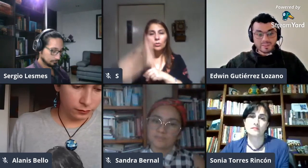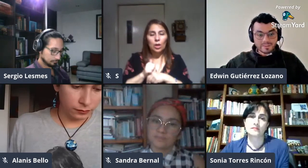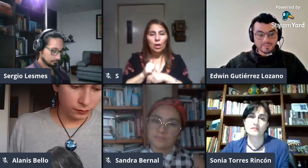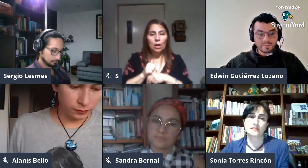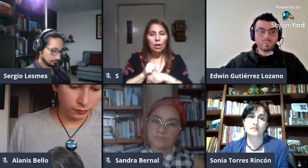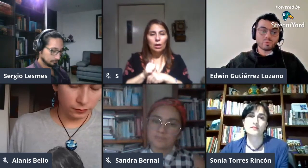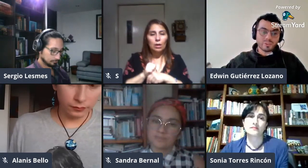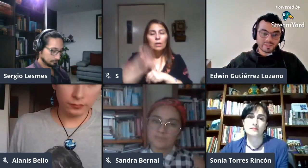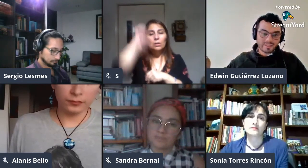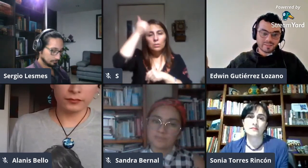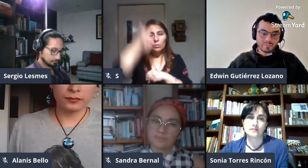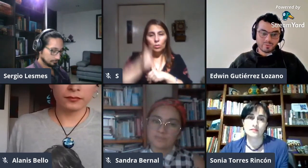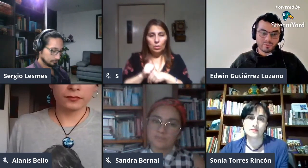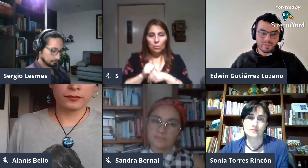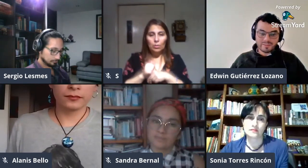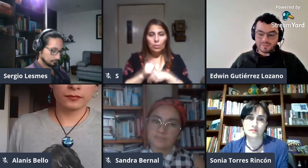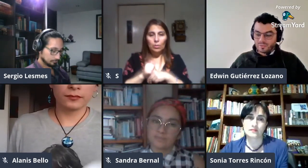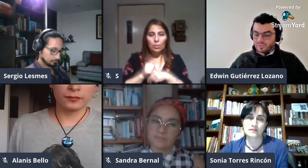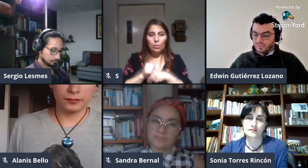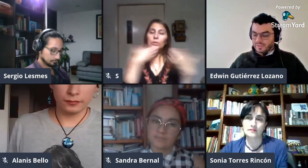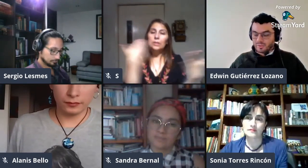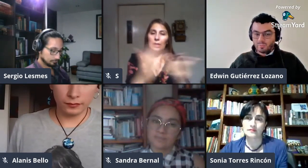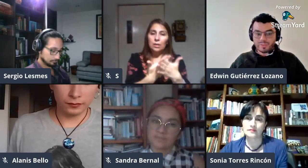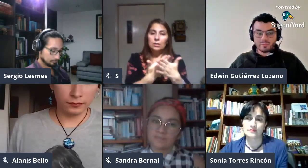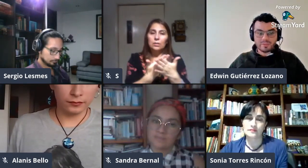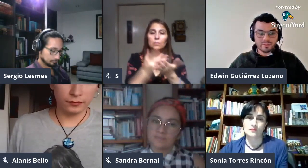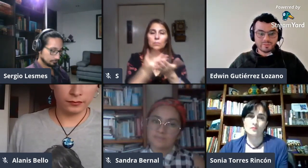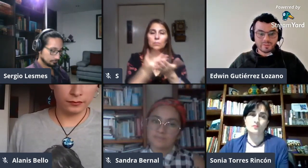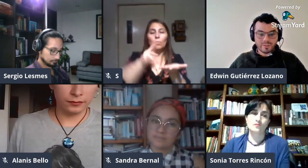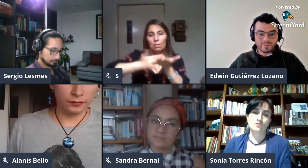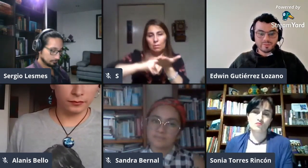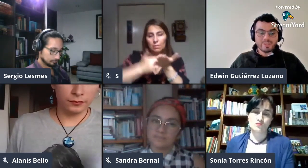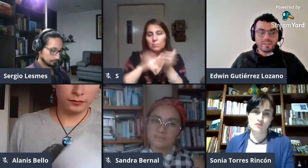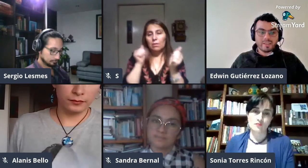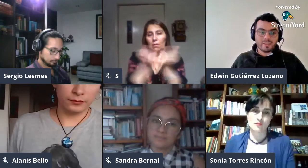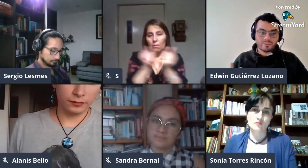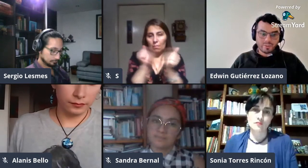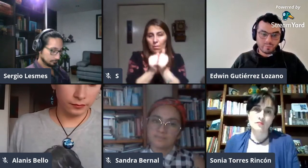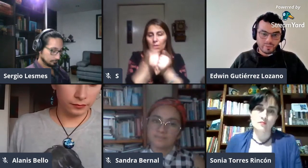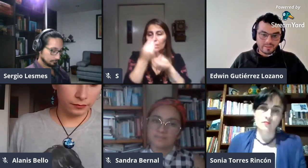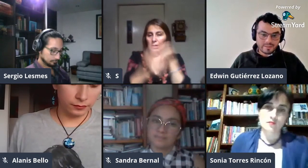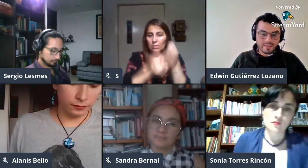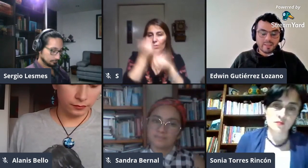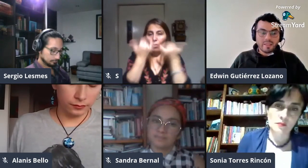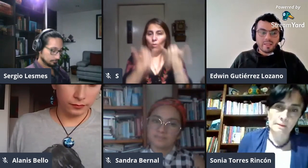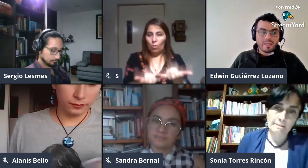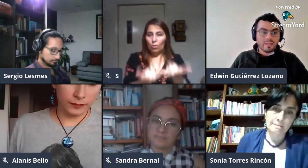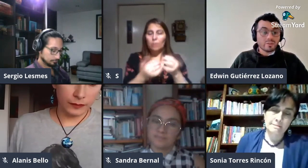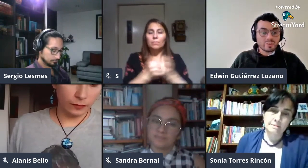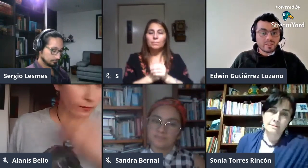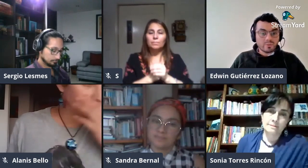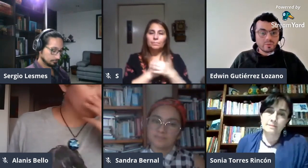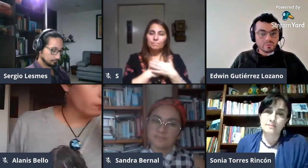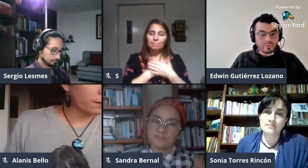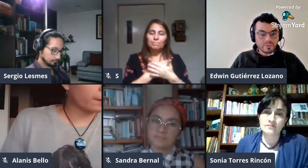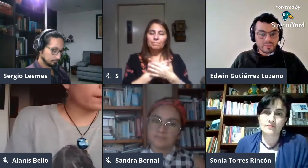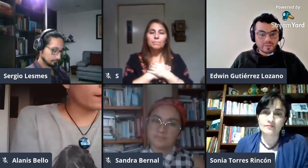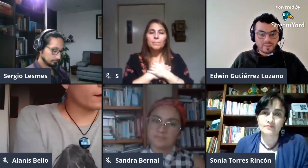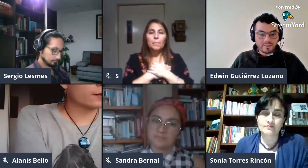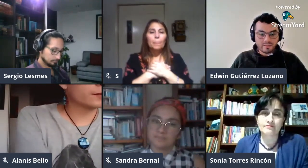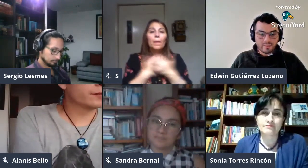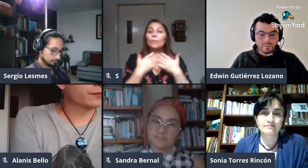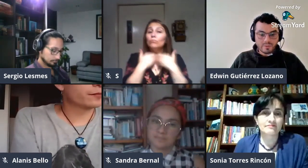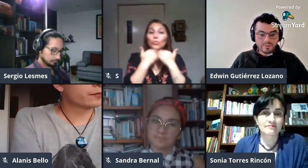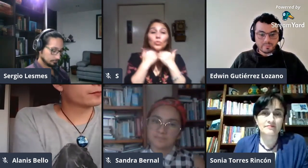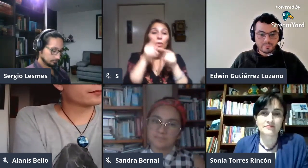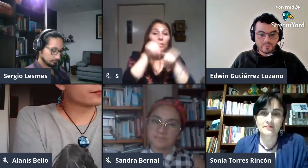Sonia Amores. Muchas gracias por esta traducción y este acompañamiento que nos llevaron, que nos acompañaste. No sé si alguno de los profesores